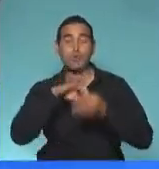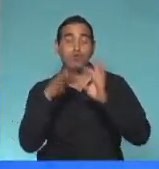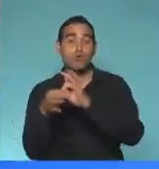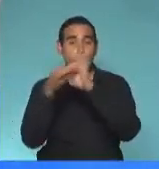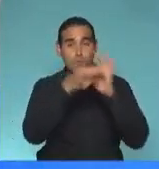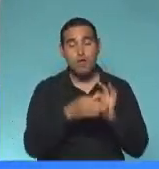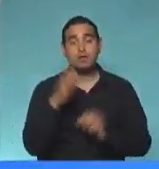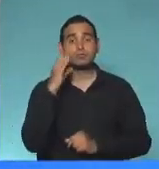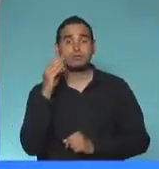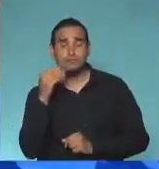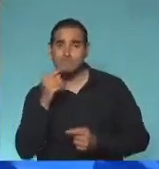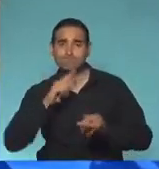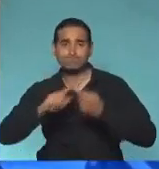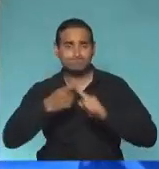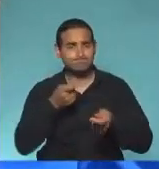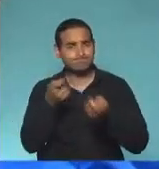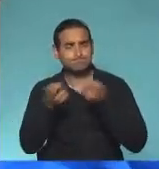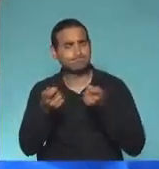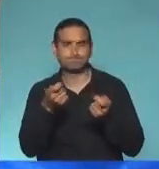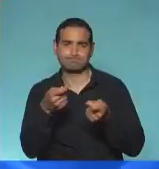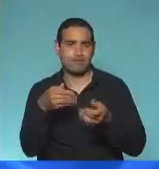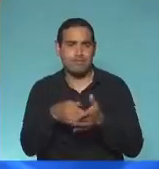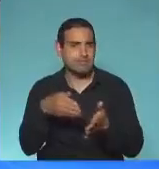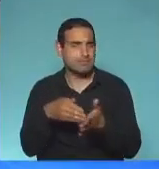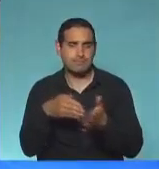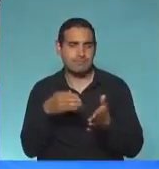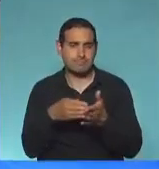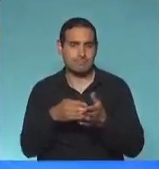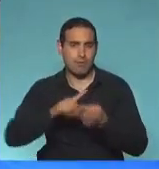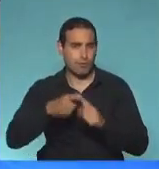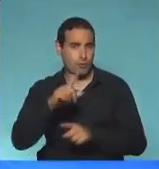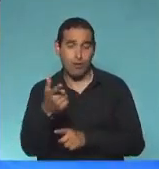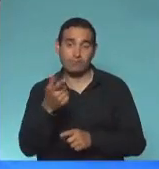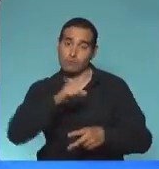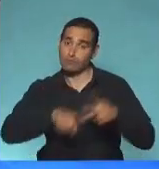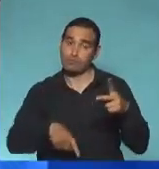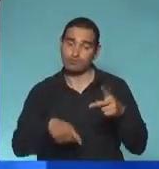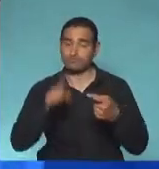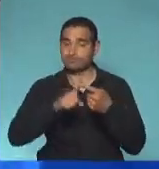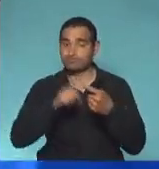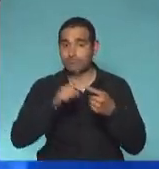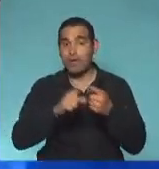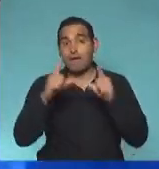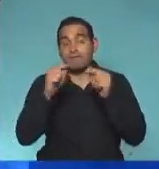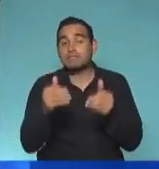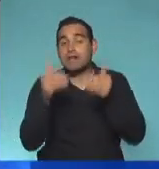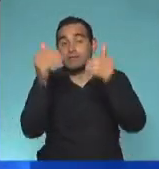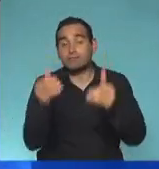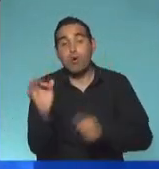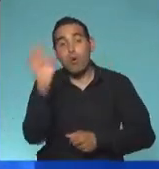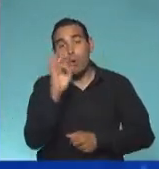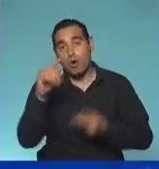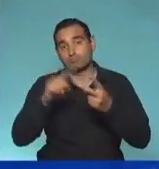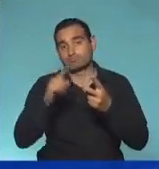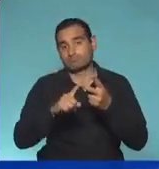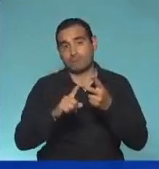Reino Unido no logran acercar posiciones para un acuerdo. Las opciones son una nueva prórroga o una